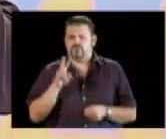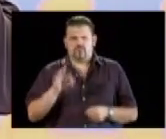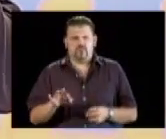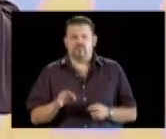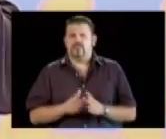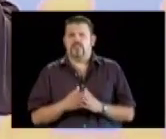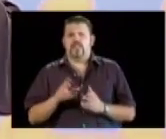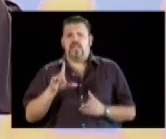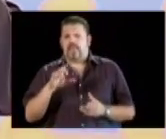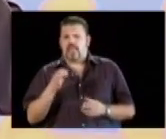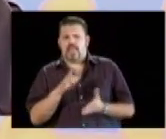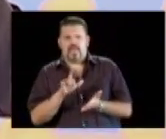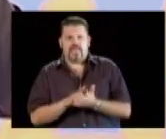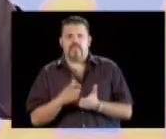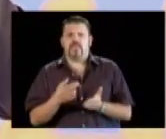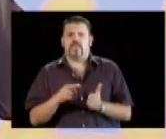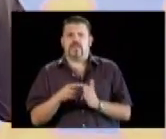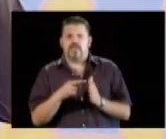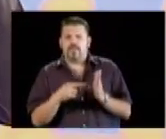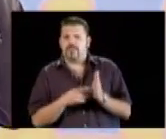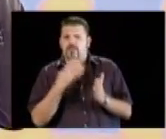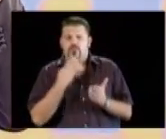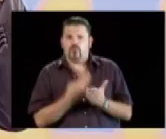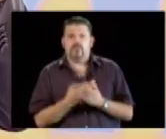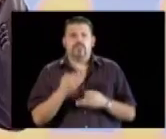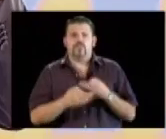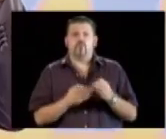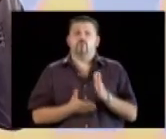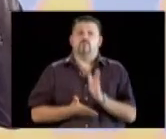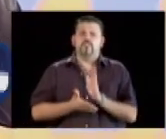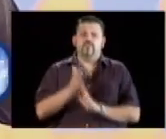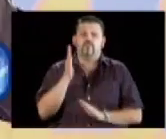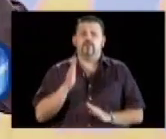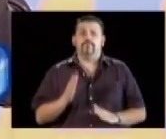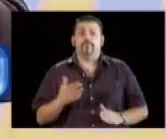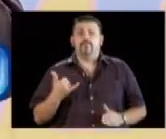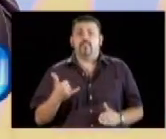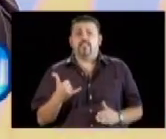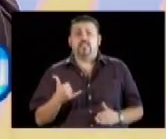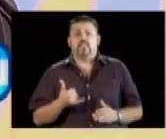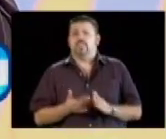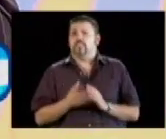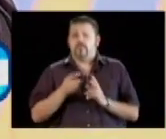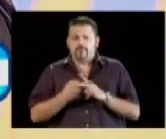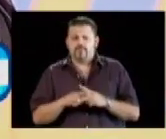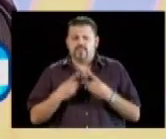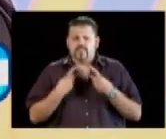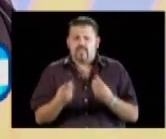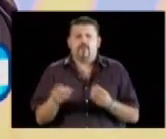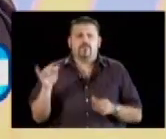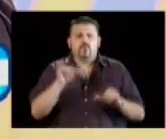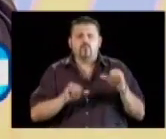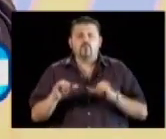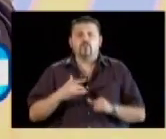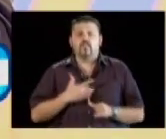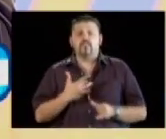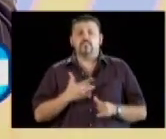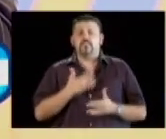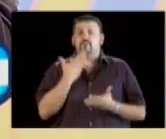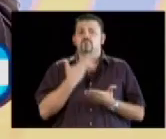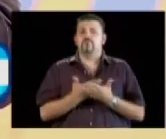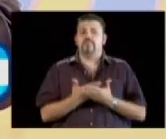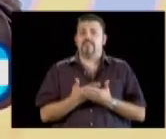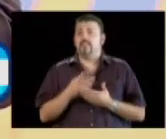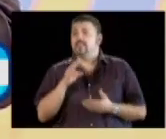devuelven. Prácticamente, como le dicen, retirado, desahuciado, le empieza a dar el producto y empieza a mejorar. ¿Qué hace